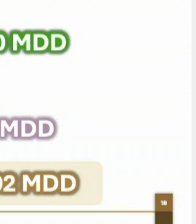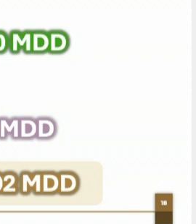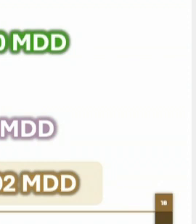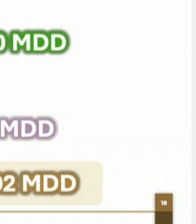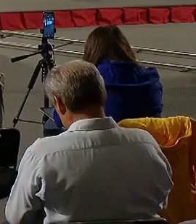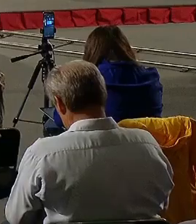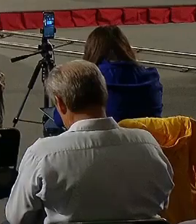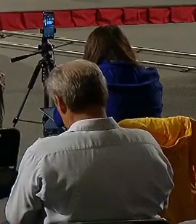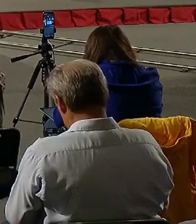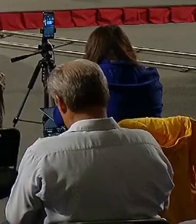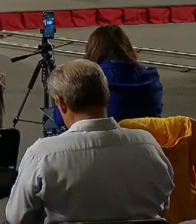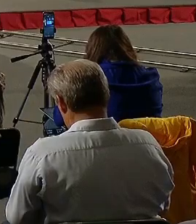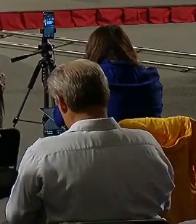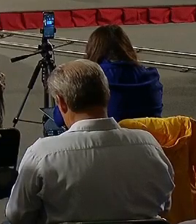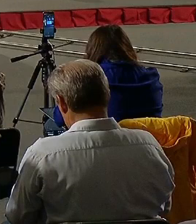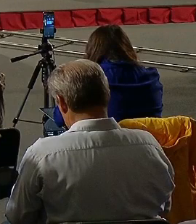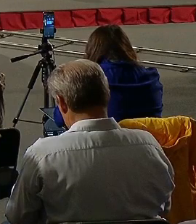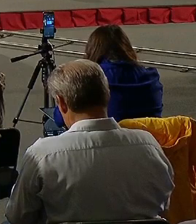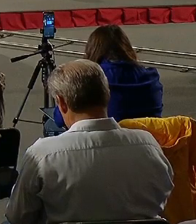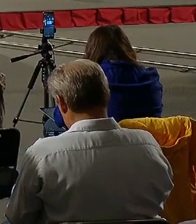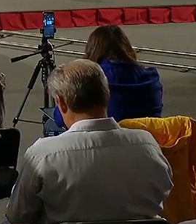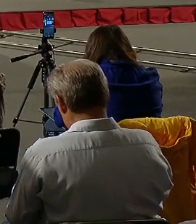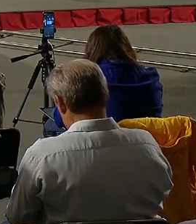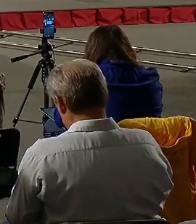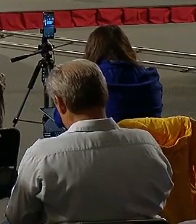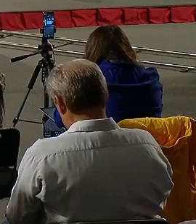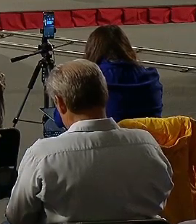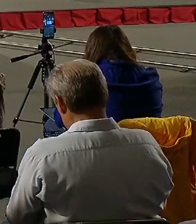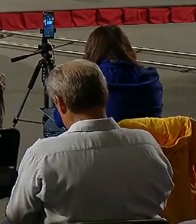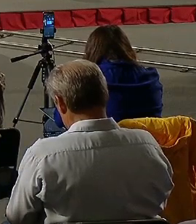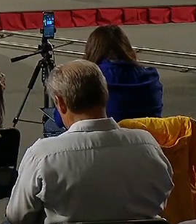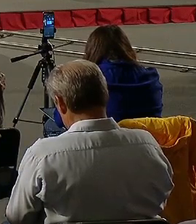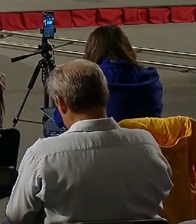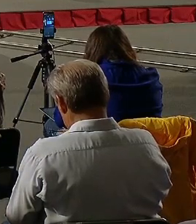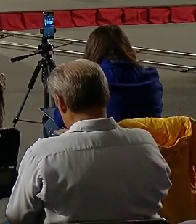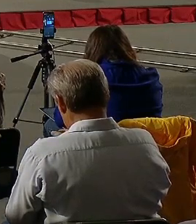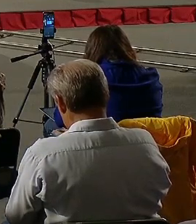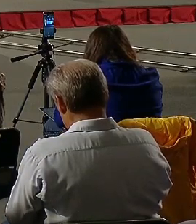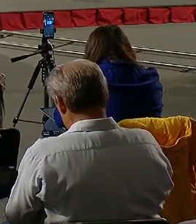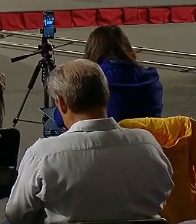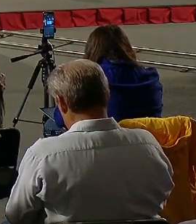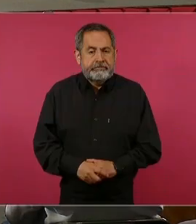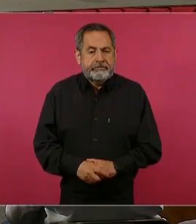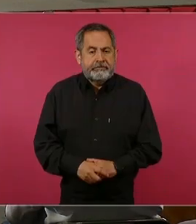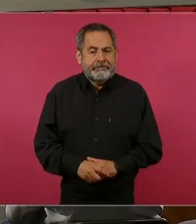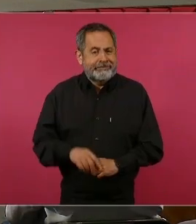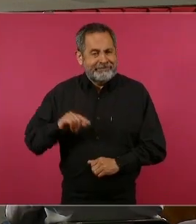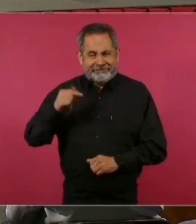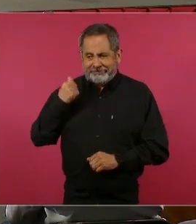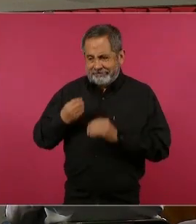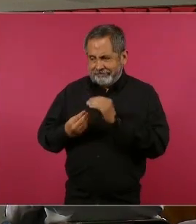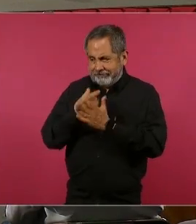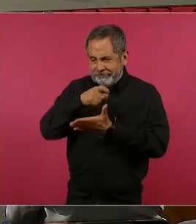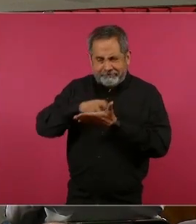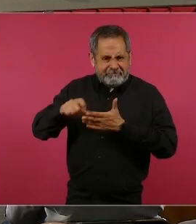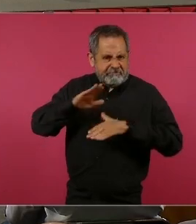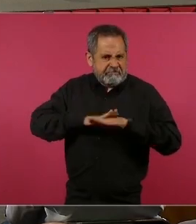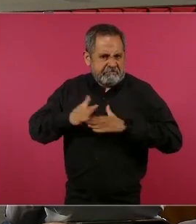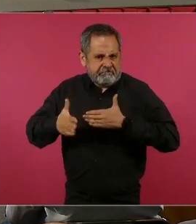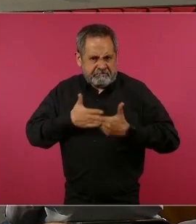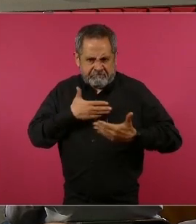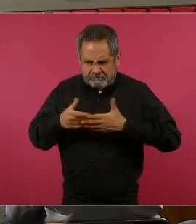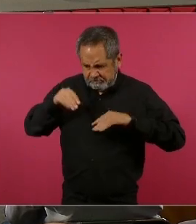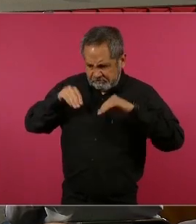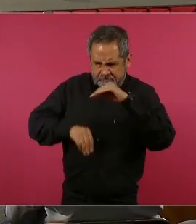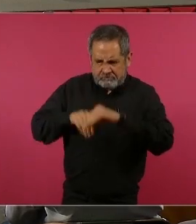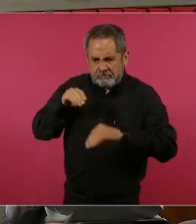transmisión, nuevos circuitos y equipos de última tecnología que también van a apoyar con reducir o mejorar la calidad de